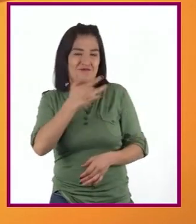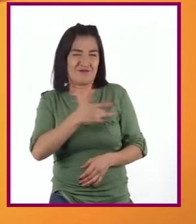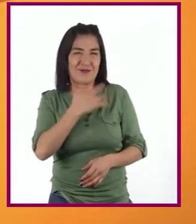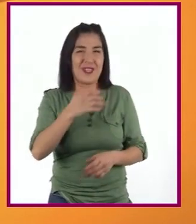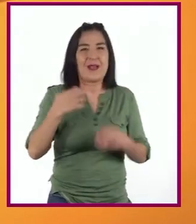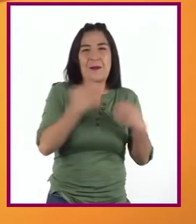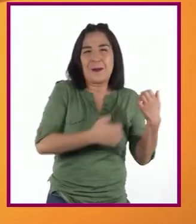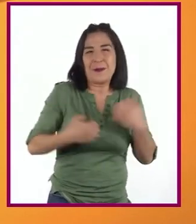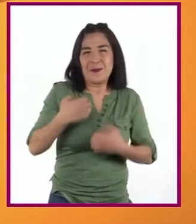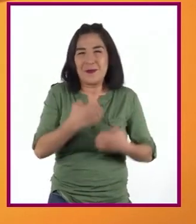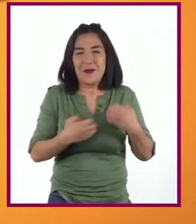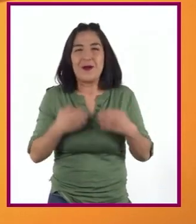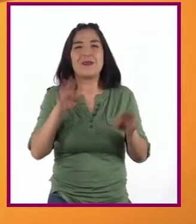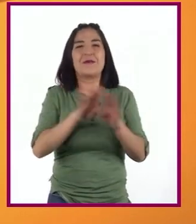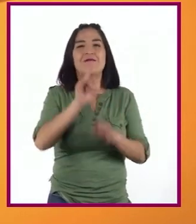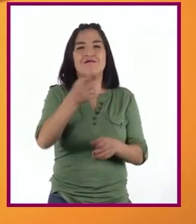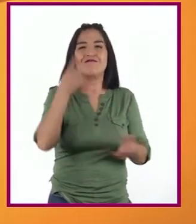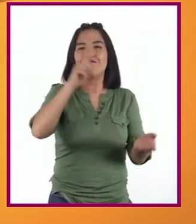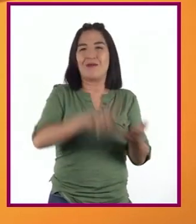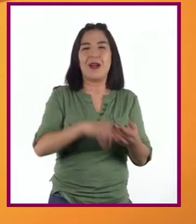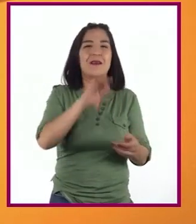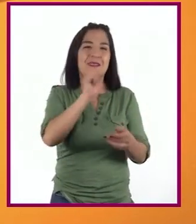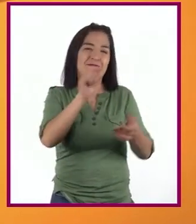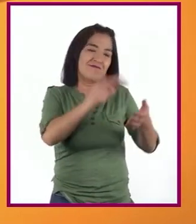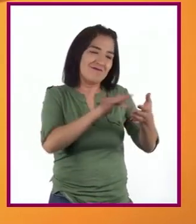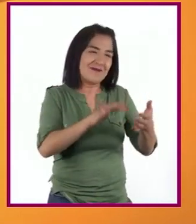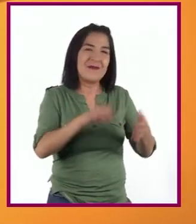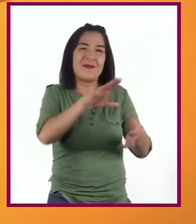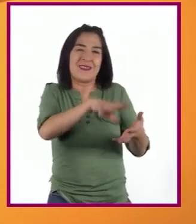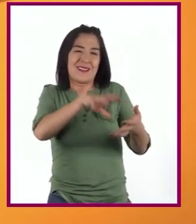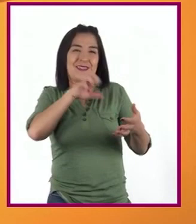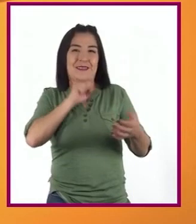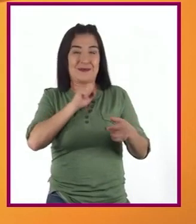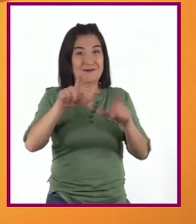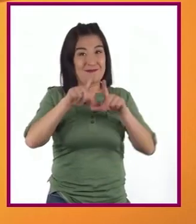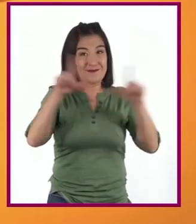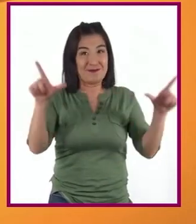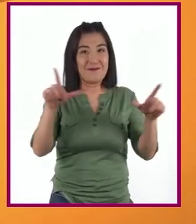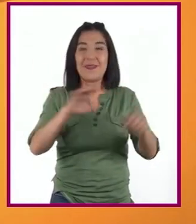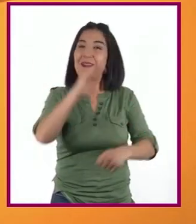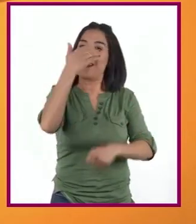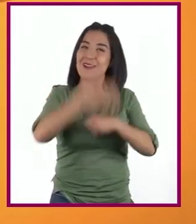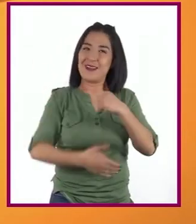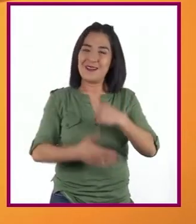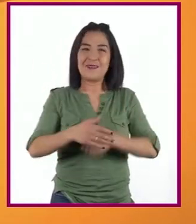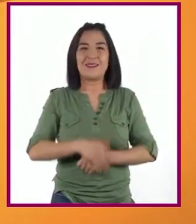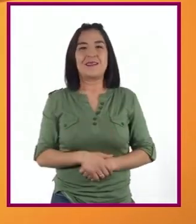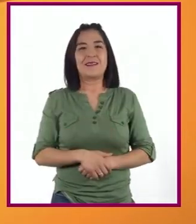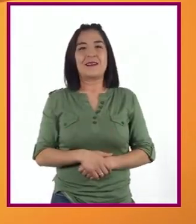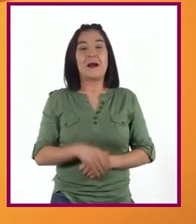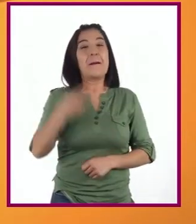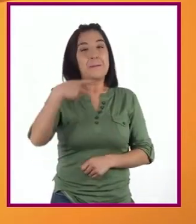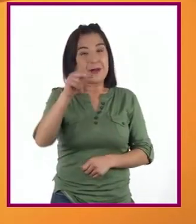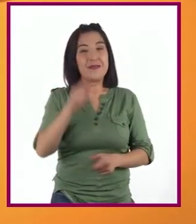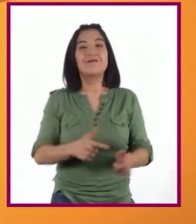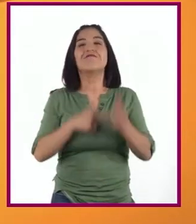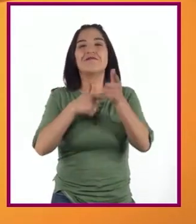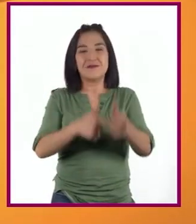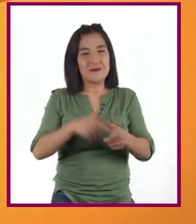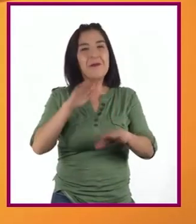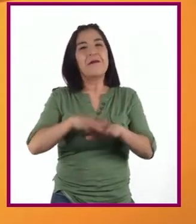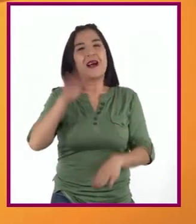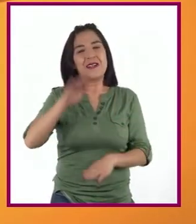emociones, sentimientos que te produjo el poema. ¿Listo? ¡Terminamos! Pero aún nos queda